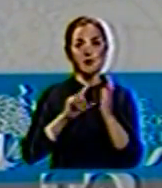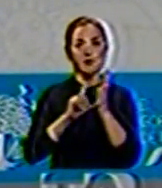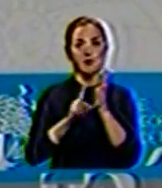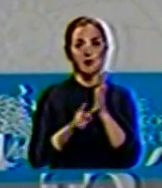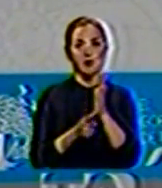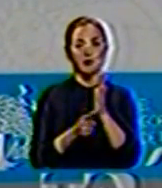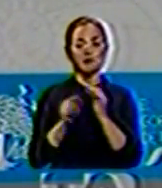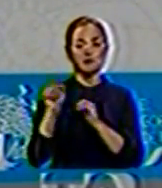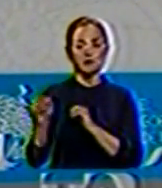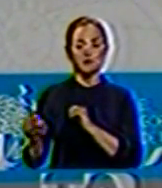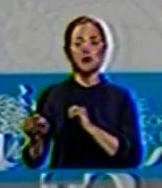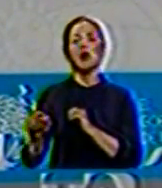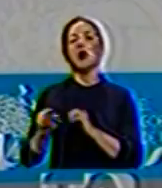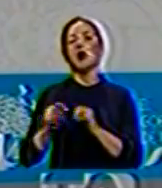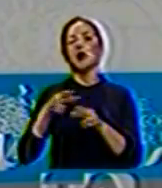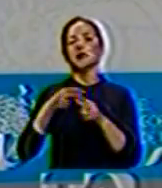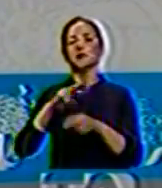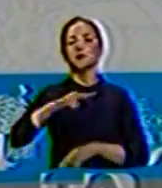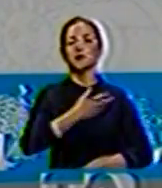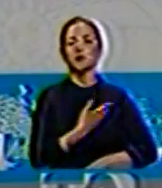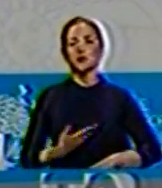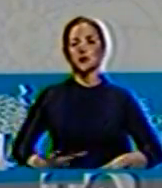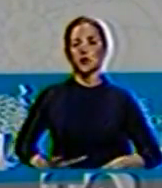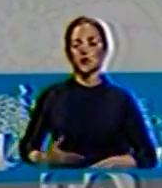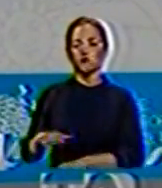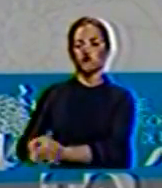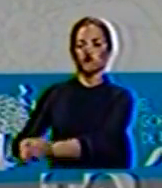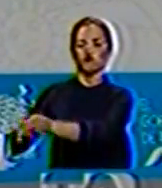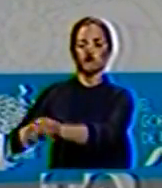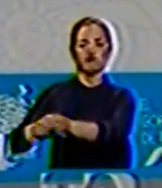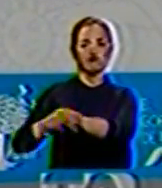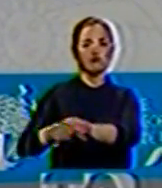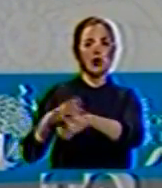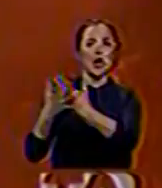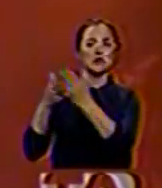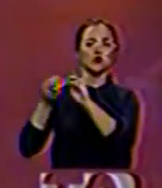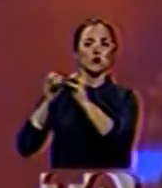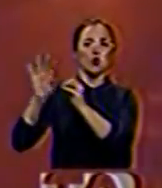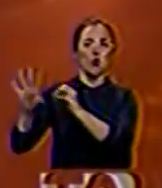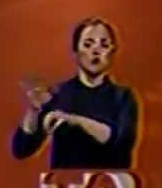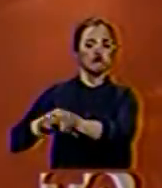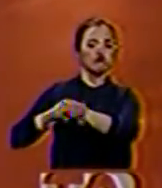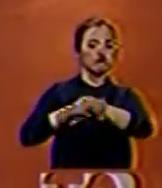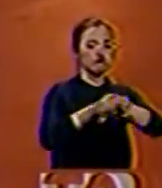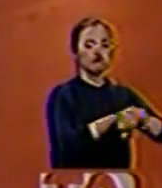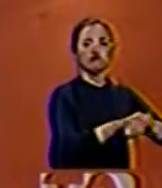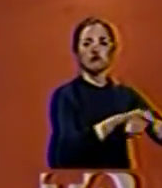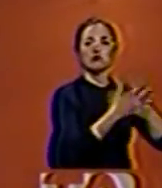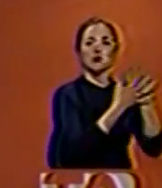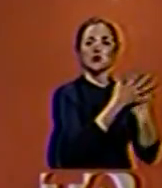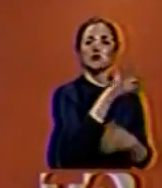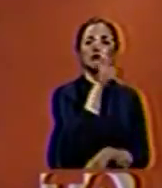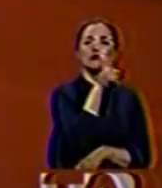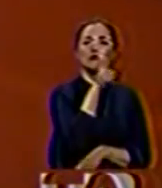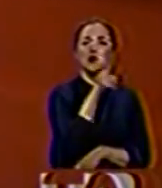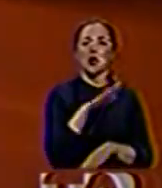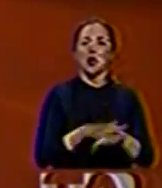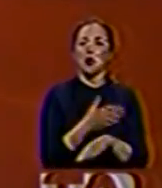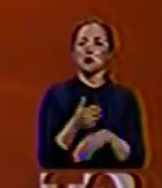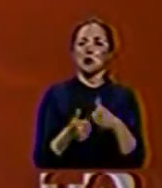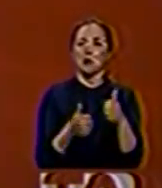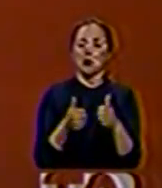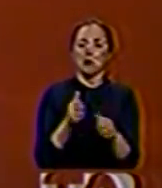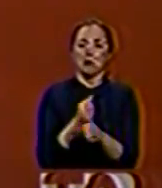se procedió a trasladar a Jorge Glass al Centro de Rehabilitación Social de la Tacunga. No se conocen con certeza esas razones